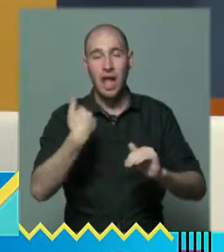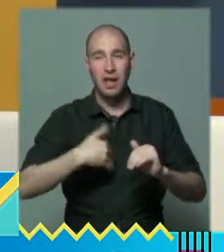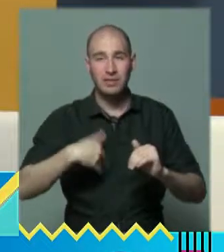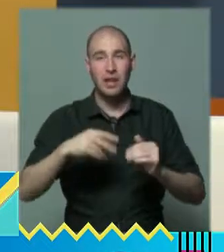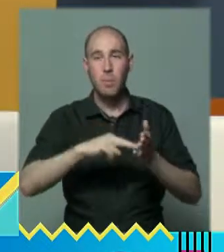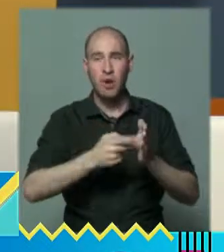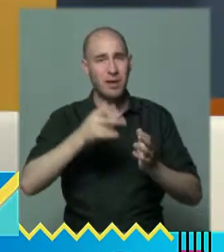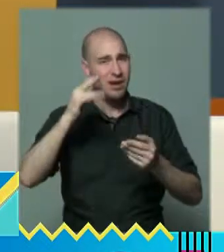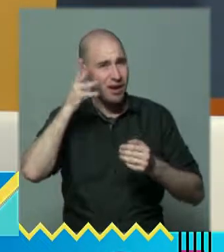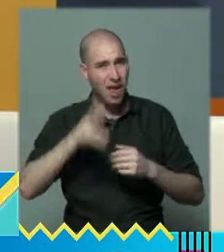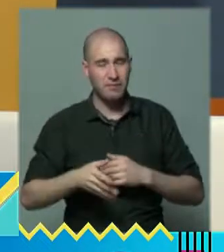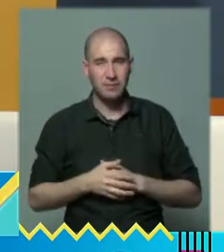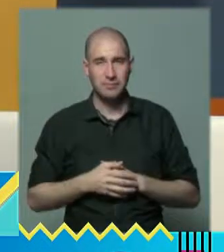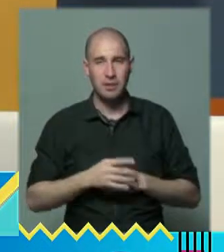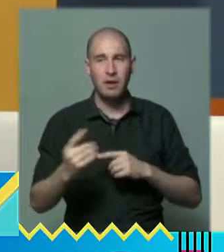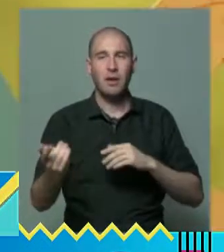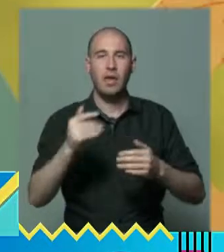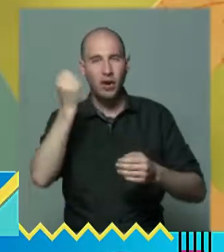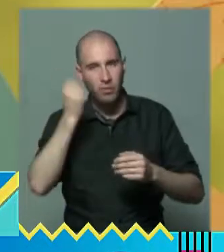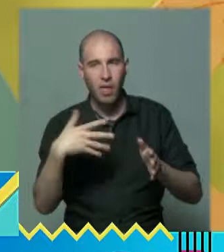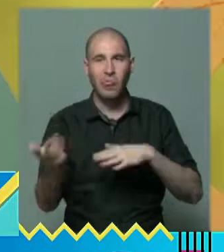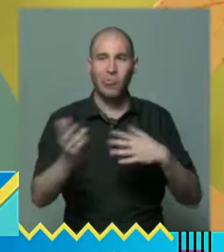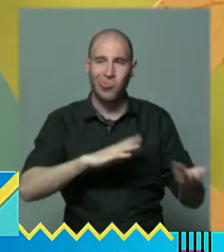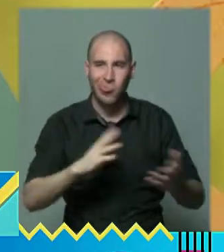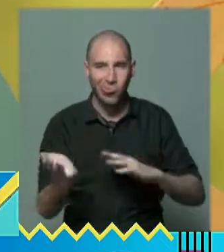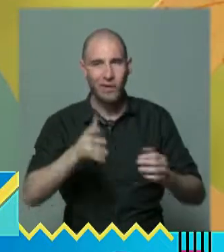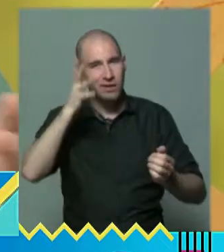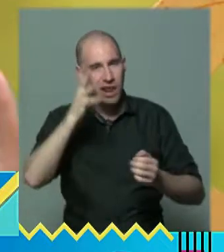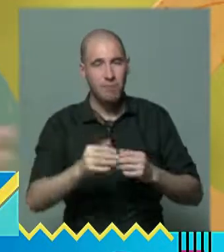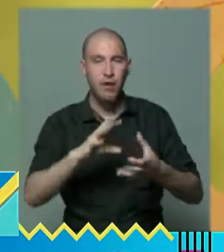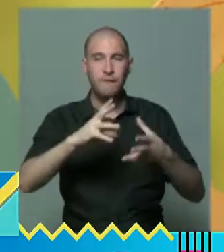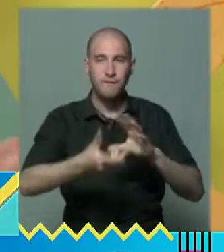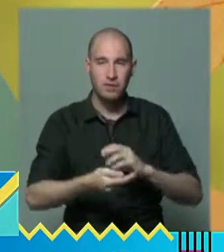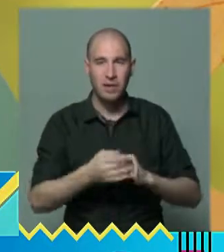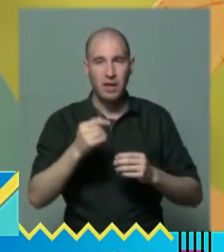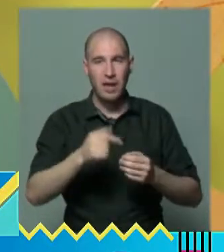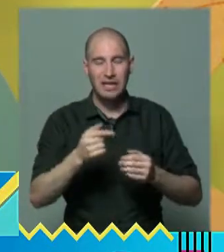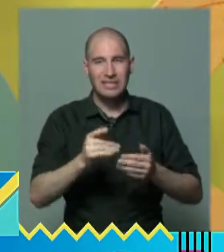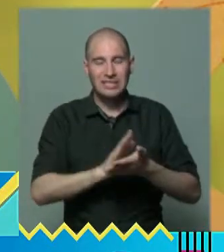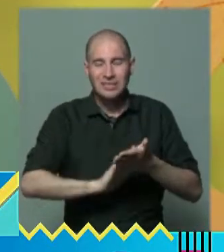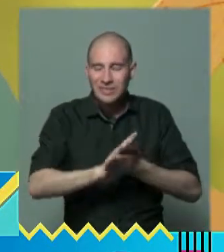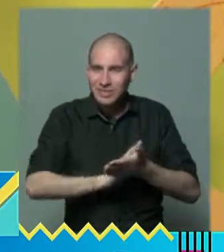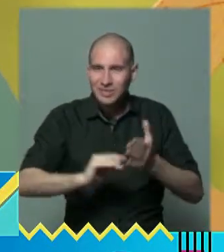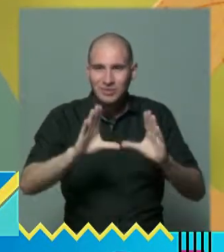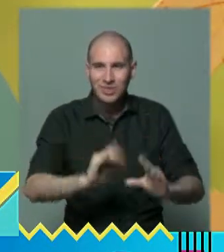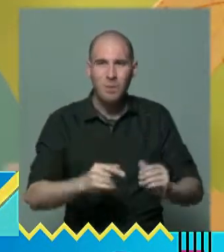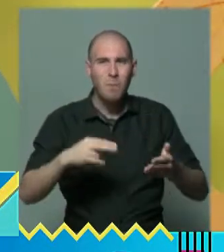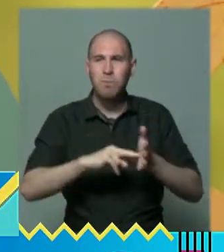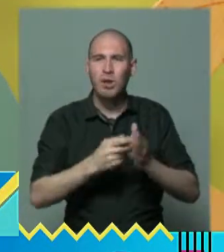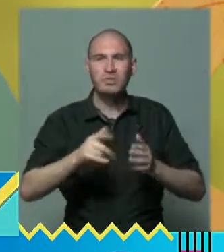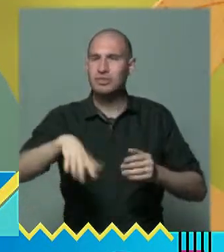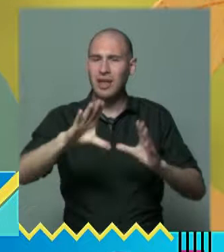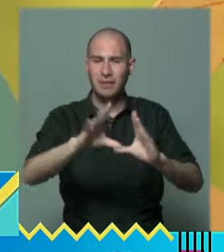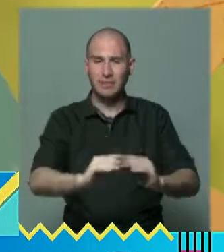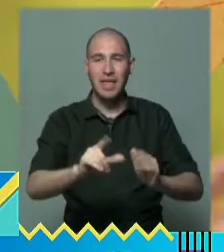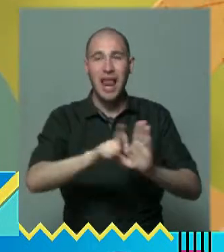por un momento muy crítico, vaivenes económicos brutales que llevaron a que de alguna manera había que amortiguar esos impactos en la sociedad,